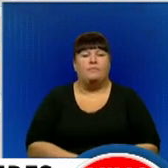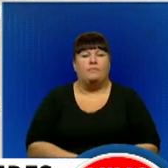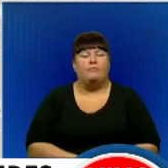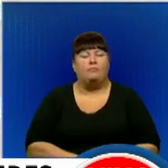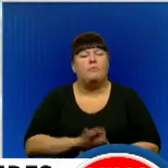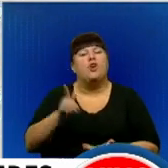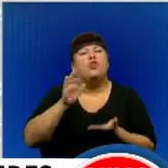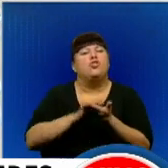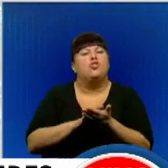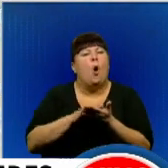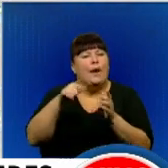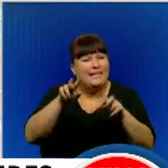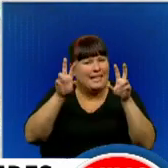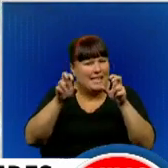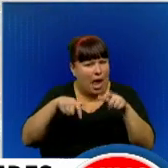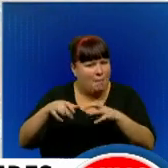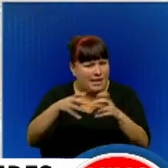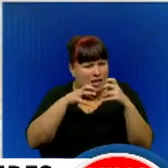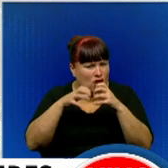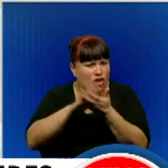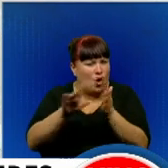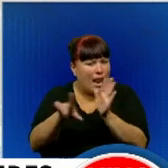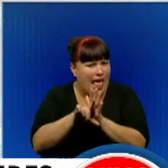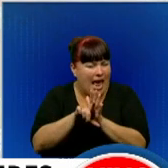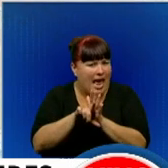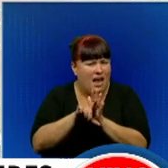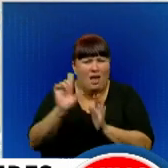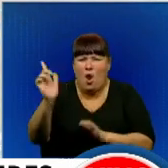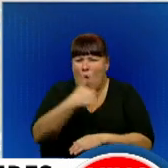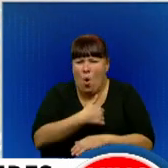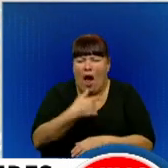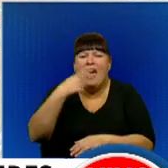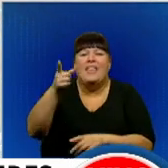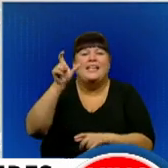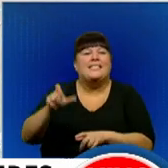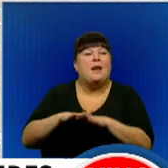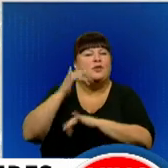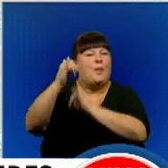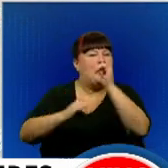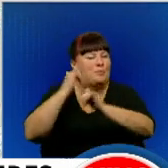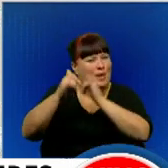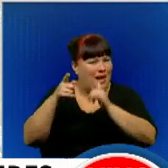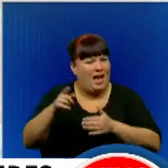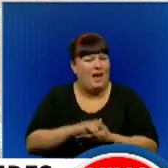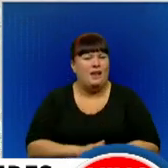ahora sobre el punto a tratar de esta ley es insólito escuchar a el miembro informante